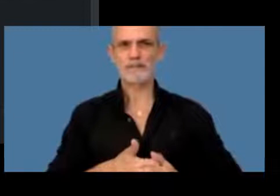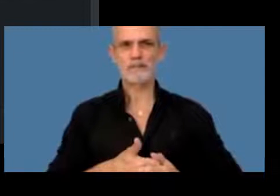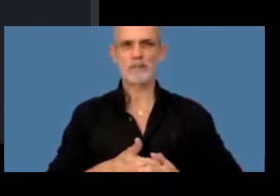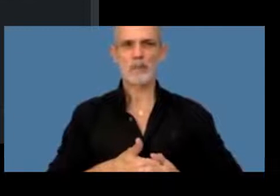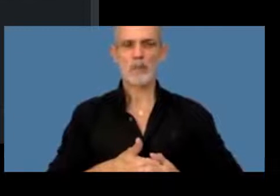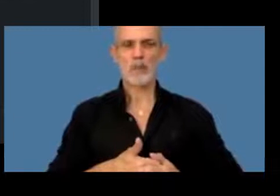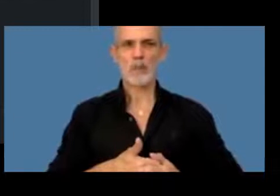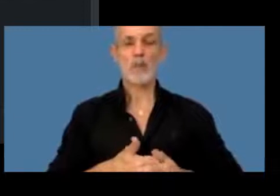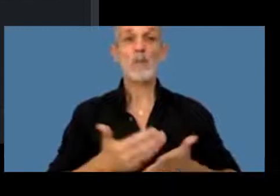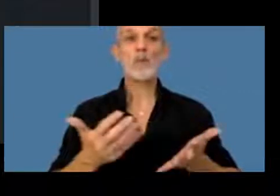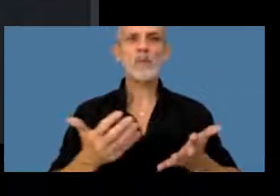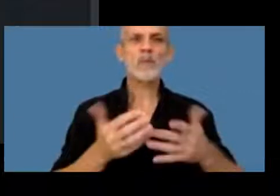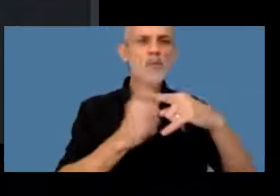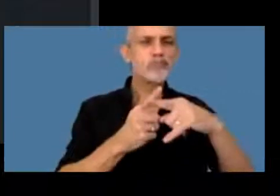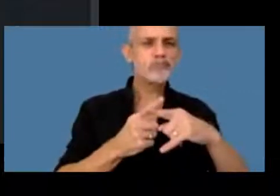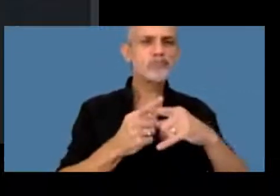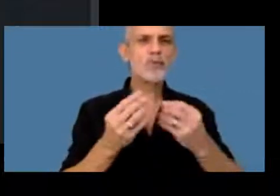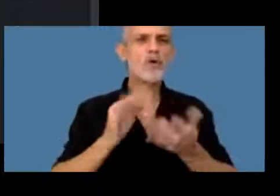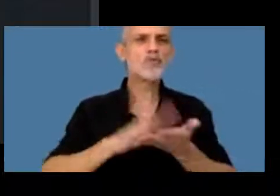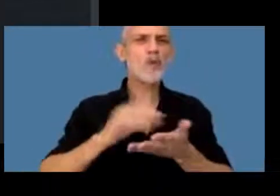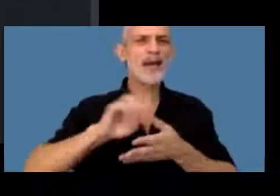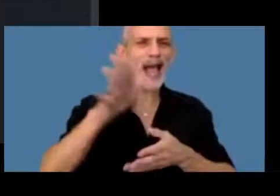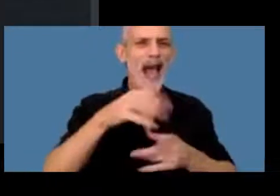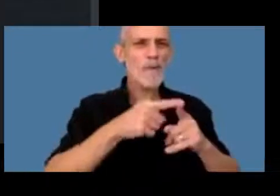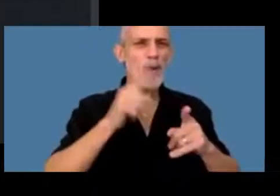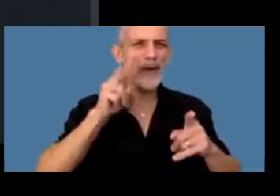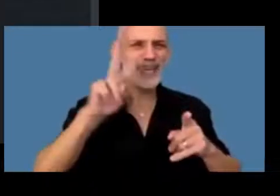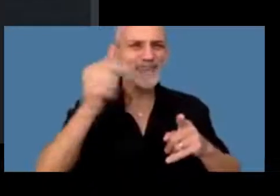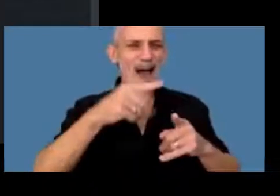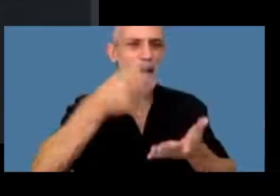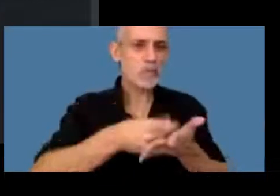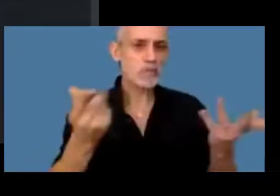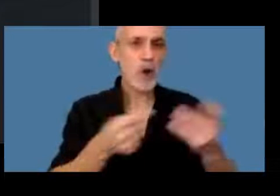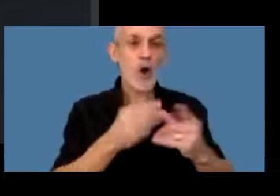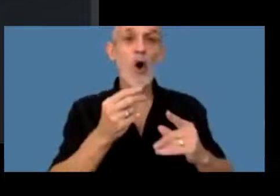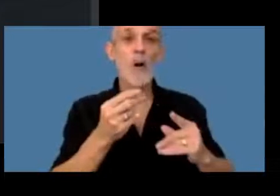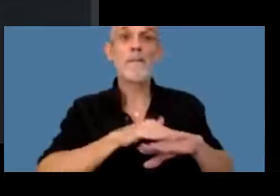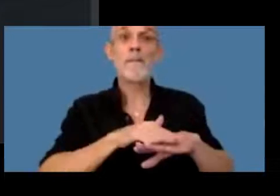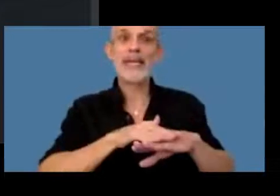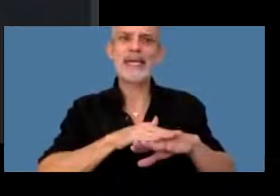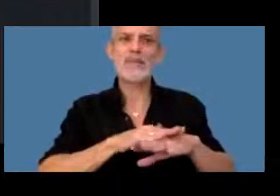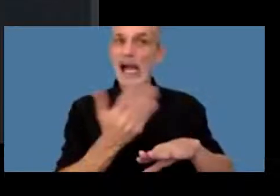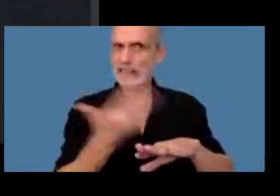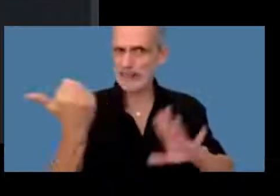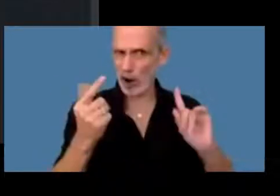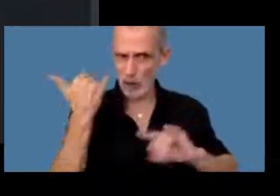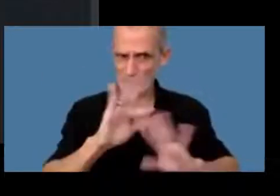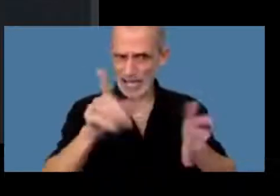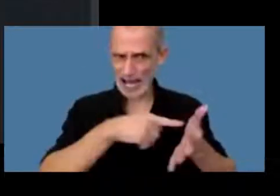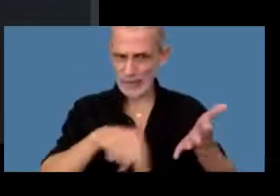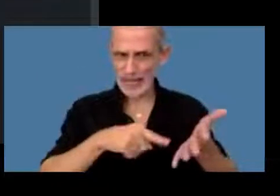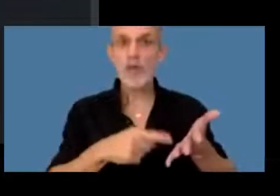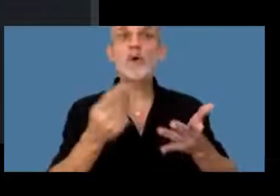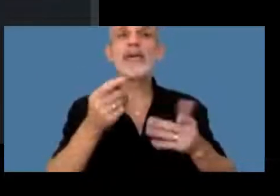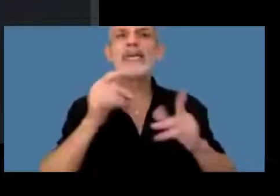El cómputo agropecuario del IVA, el tema de mínima presunta, que por más que fue eliminado, en realidad, si una empresa